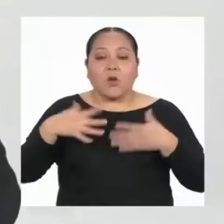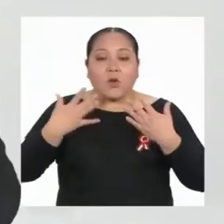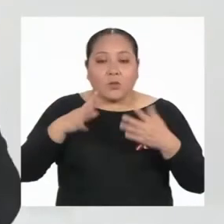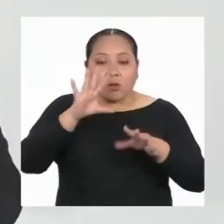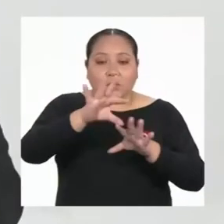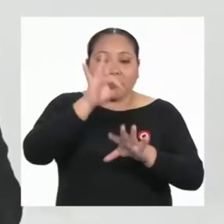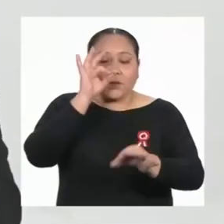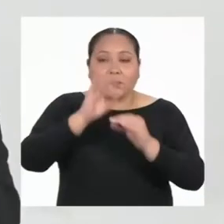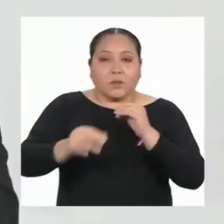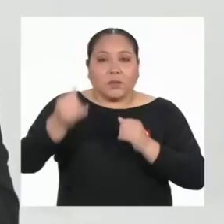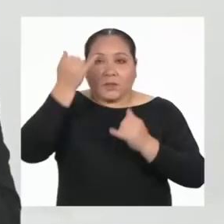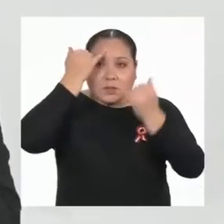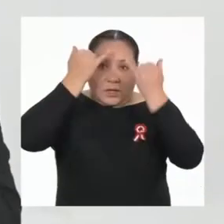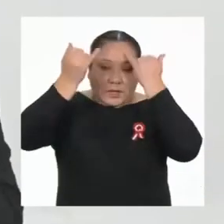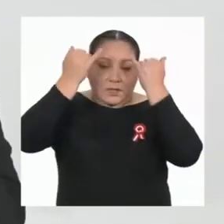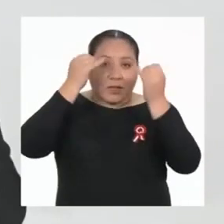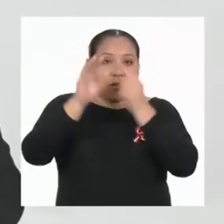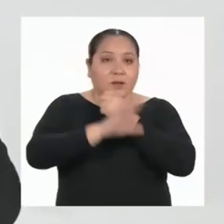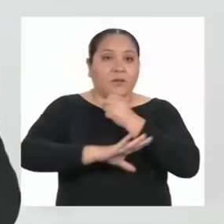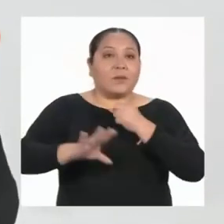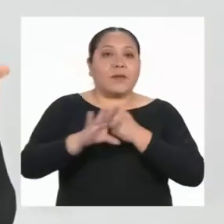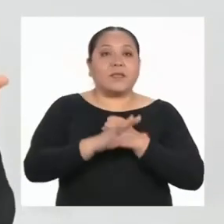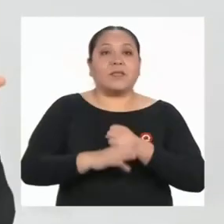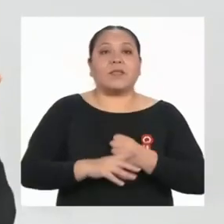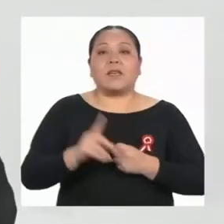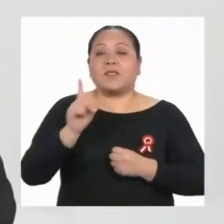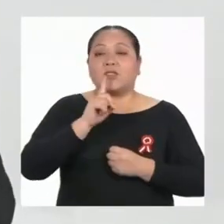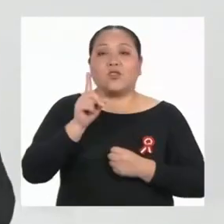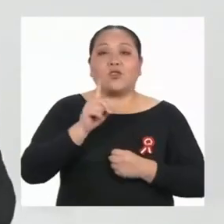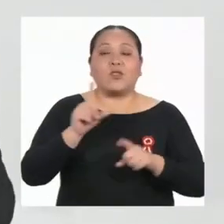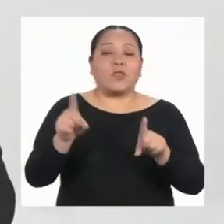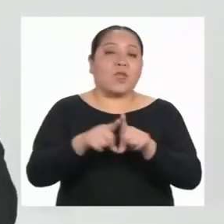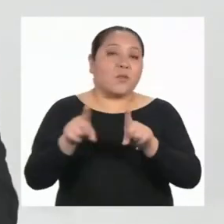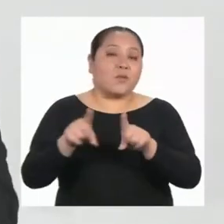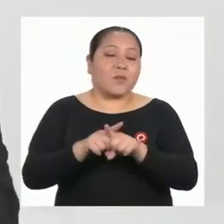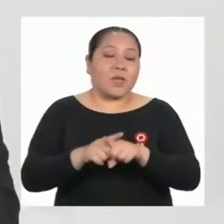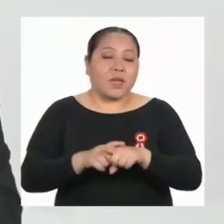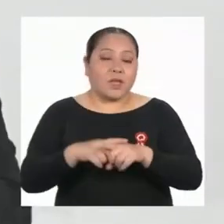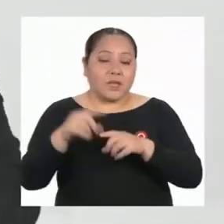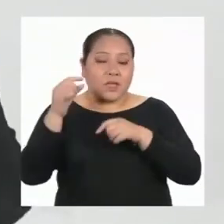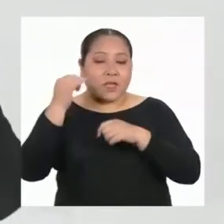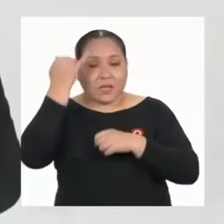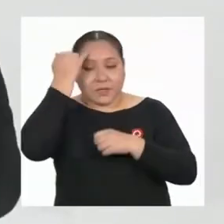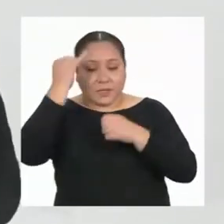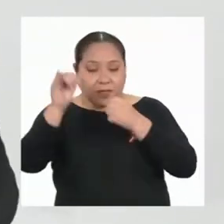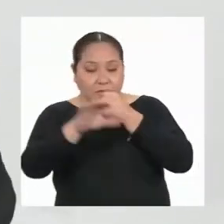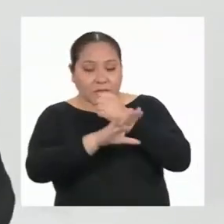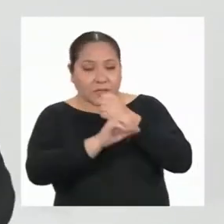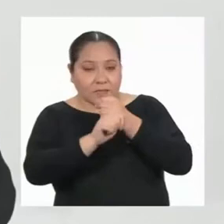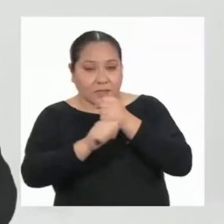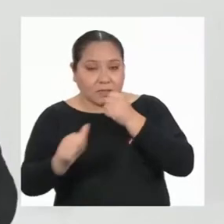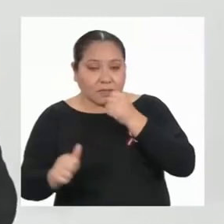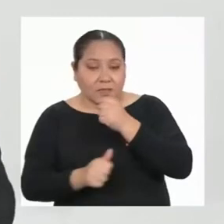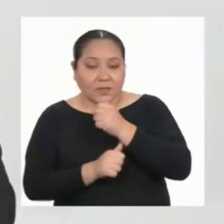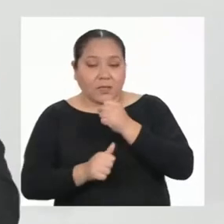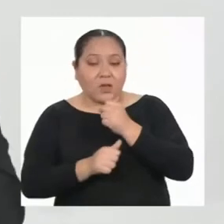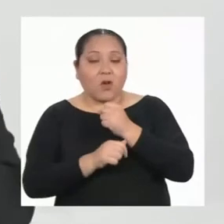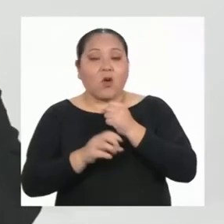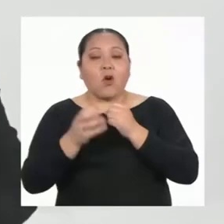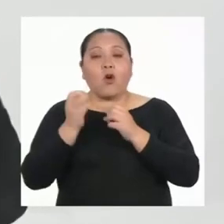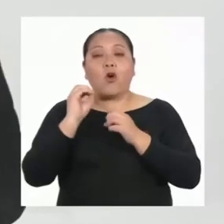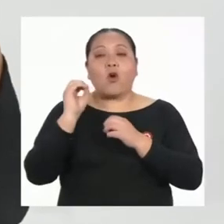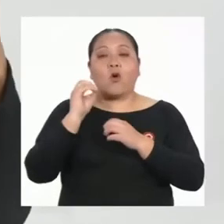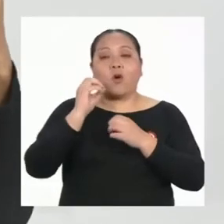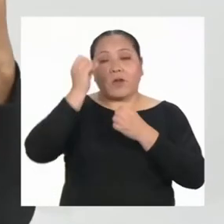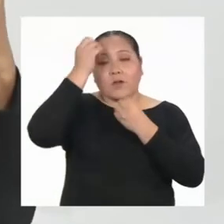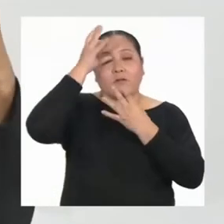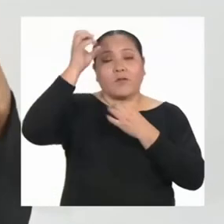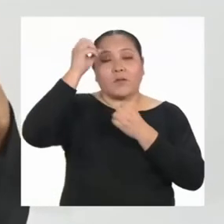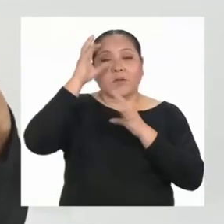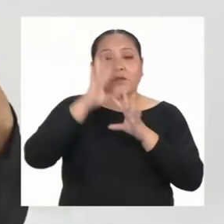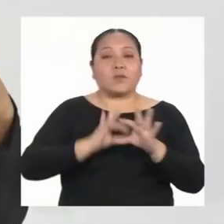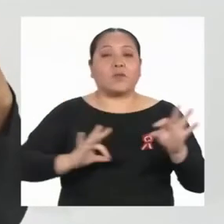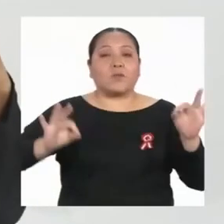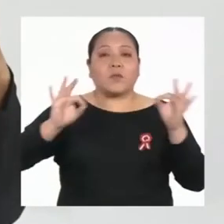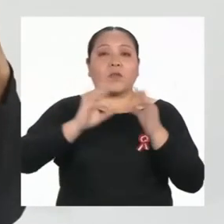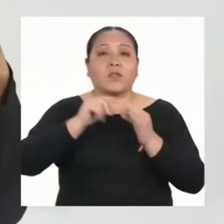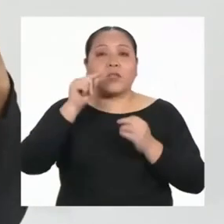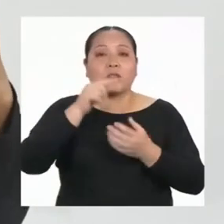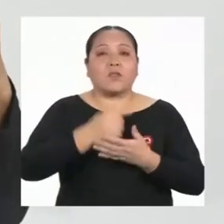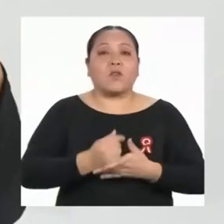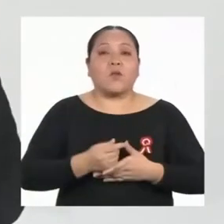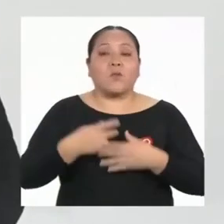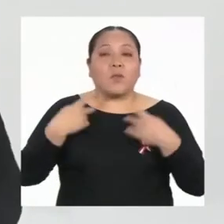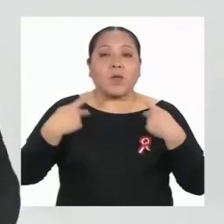las ideas principales, sino también las secundarias o datos importantes que nos